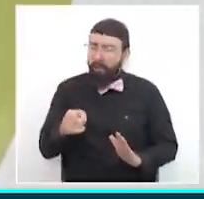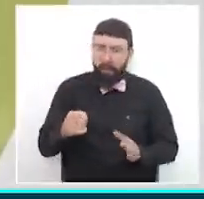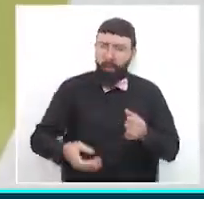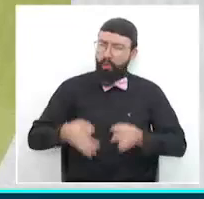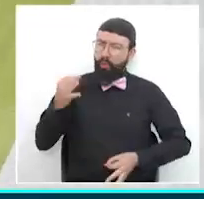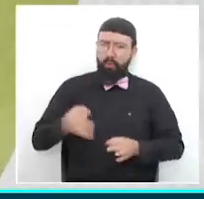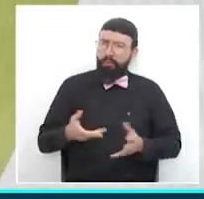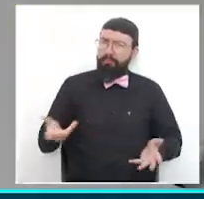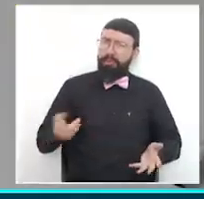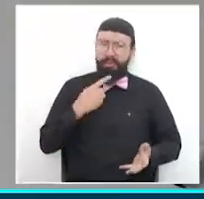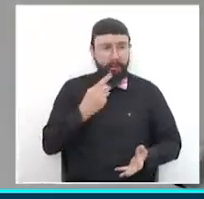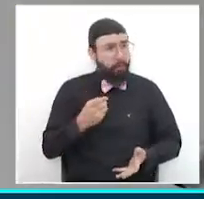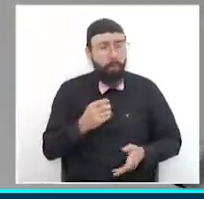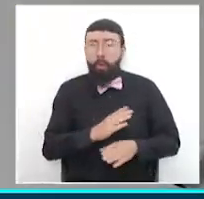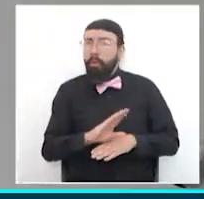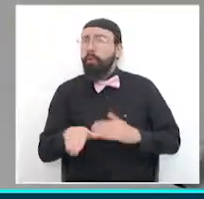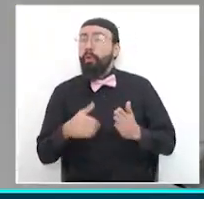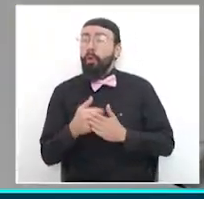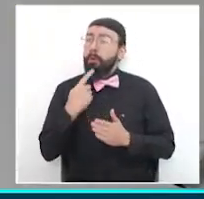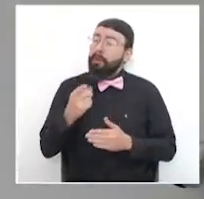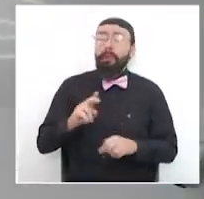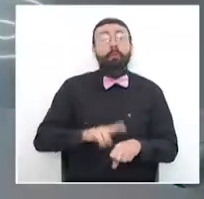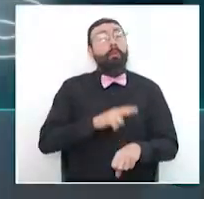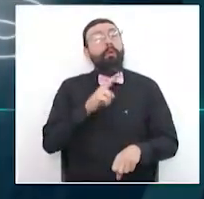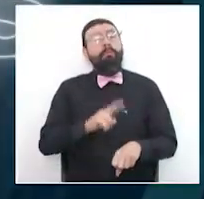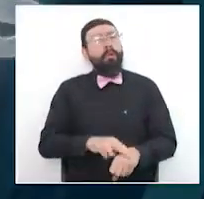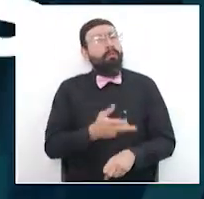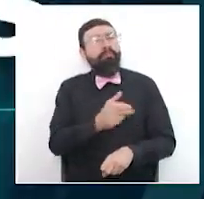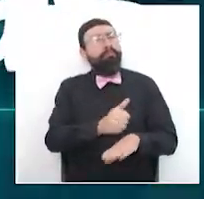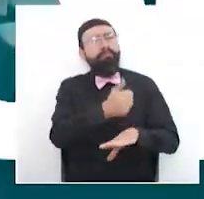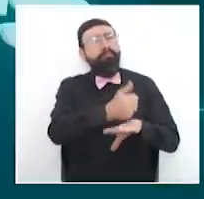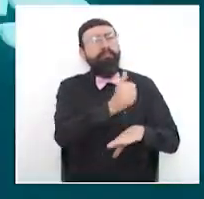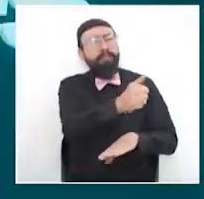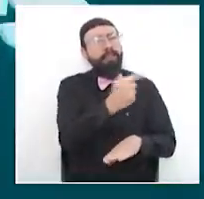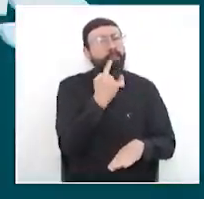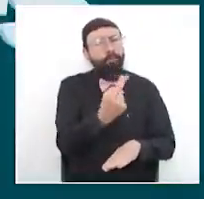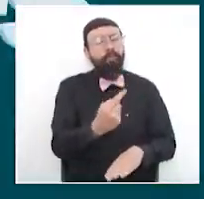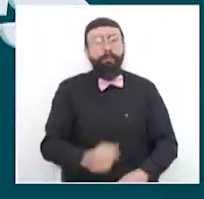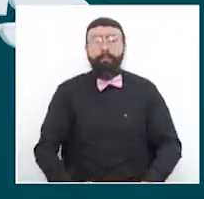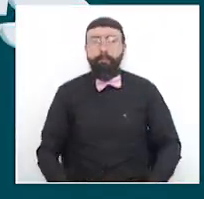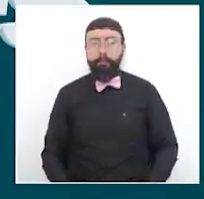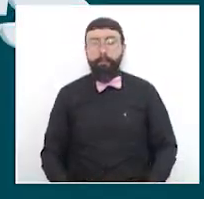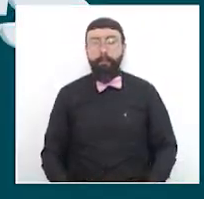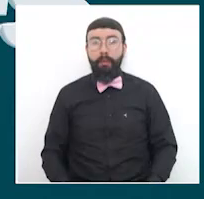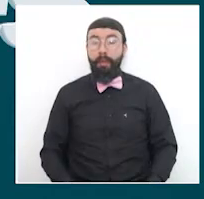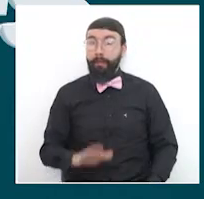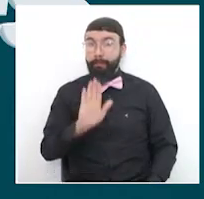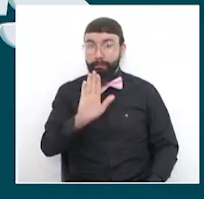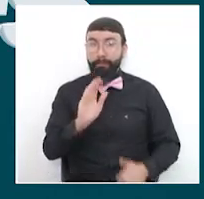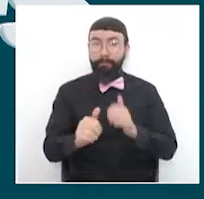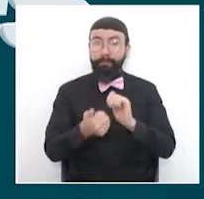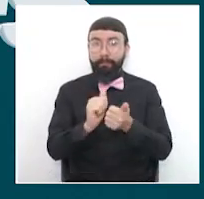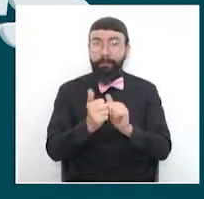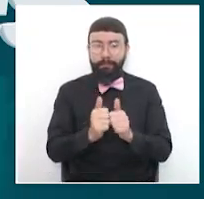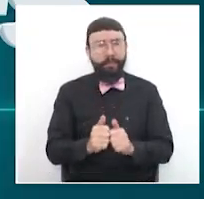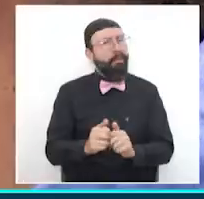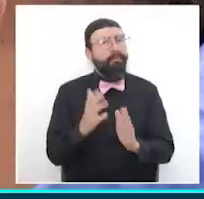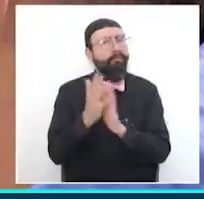que todo se encuentra en el marco de la normalidad. Y en los deportes,